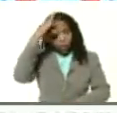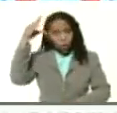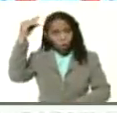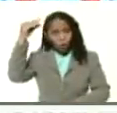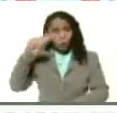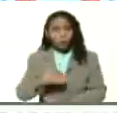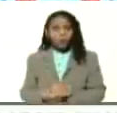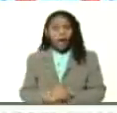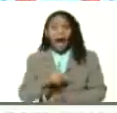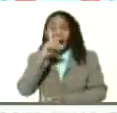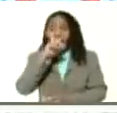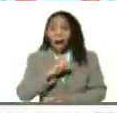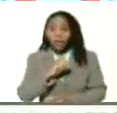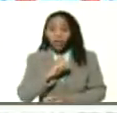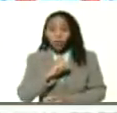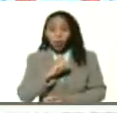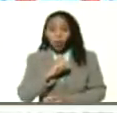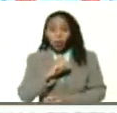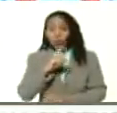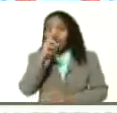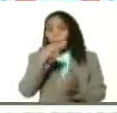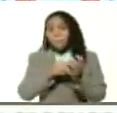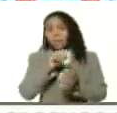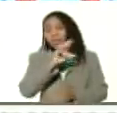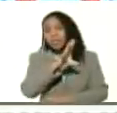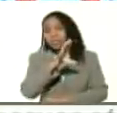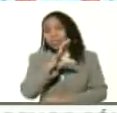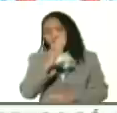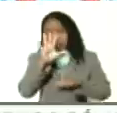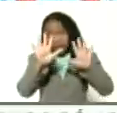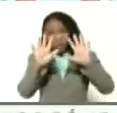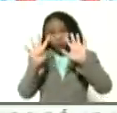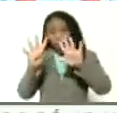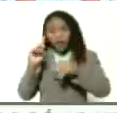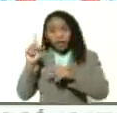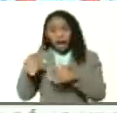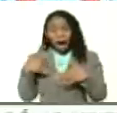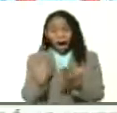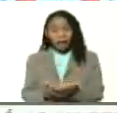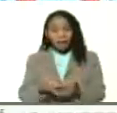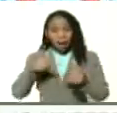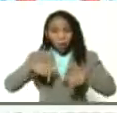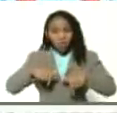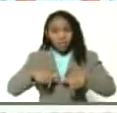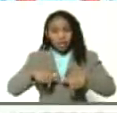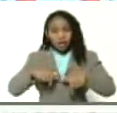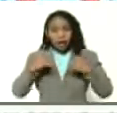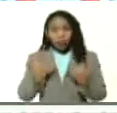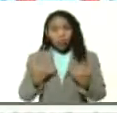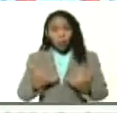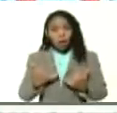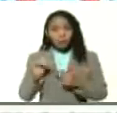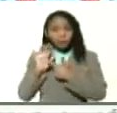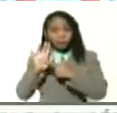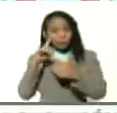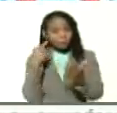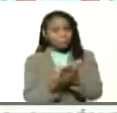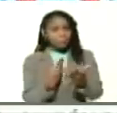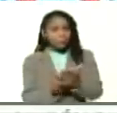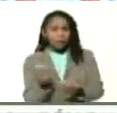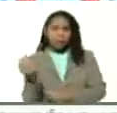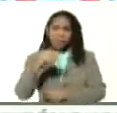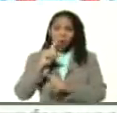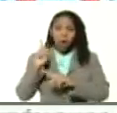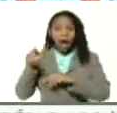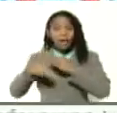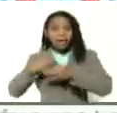año 2019 al presente, lo que ha quedado demostrado, además de todo lo